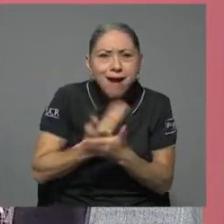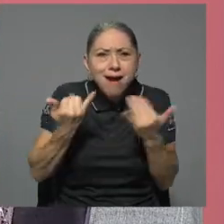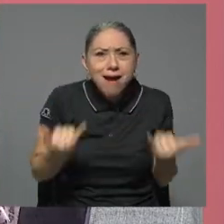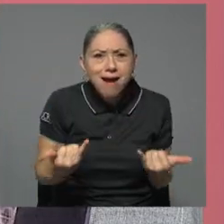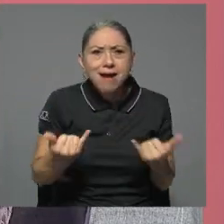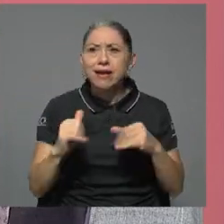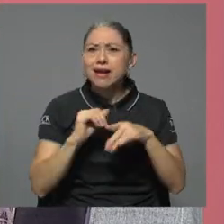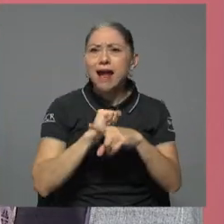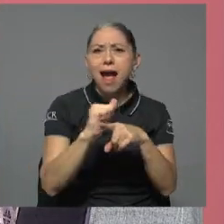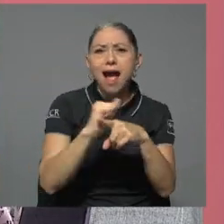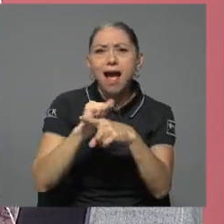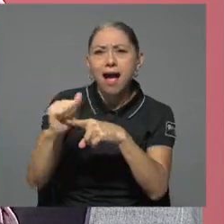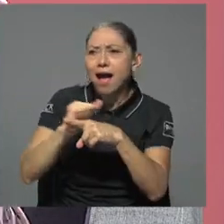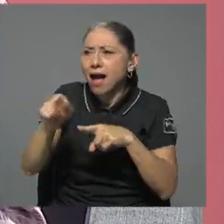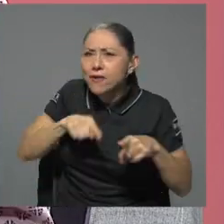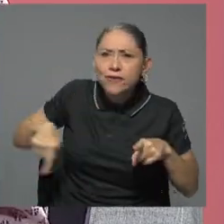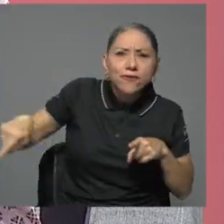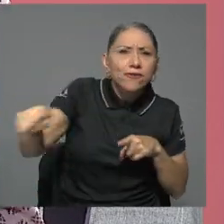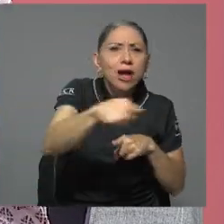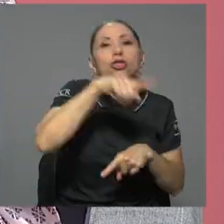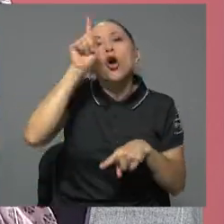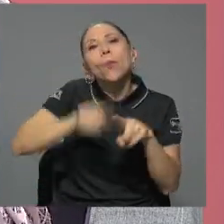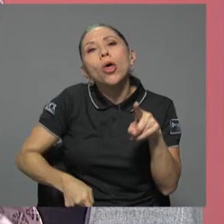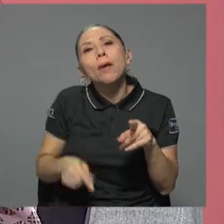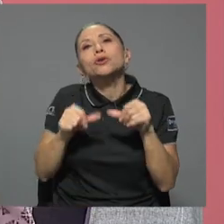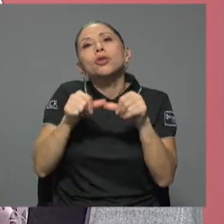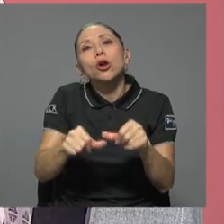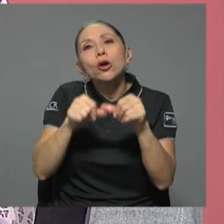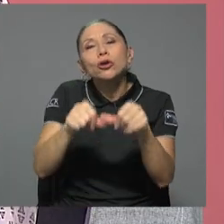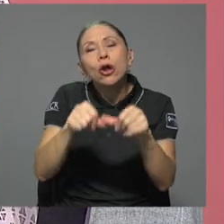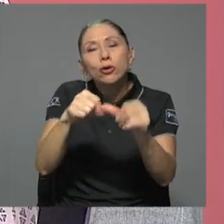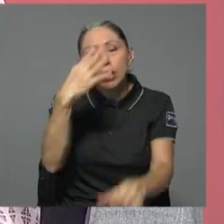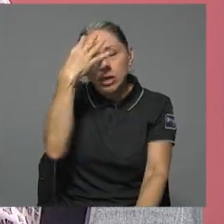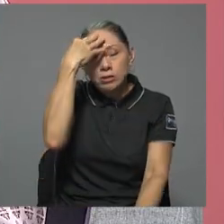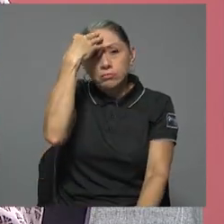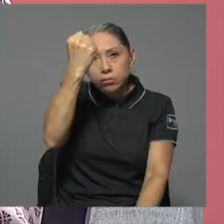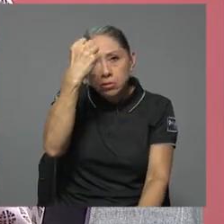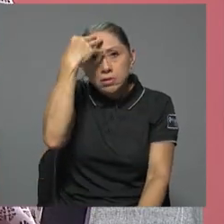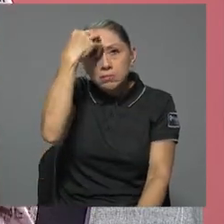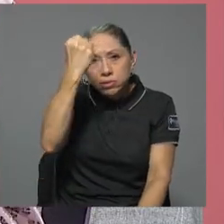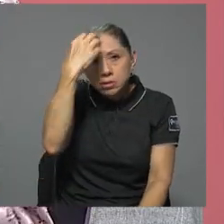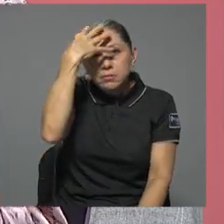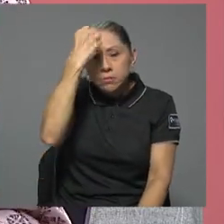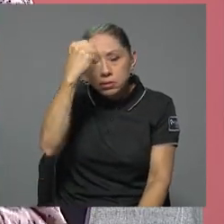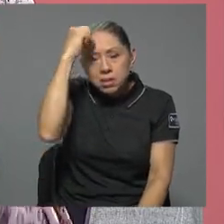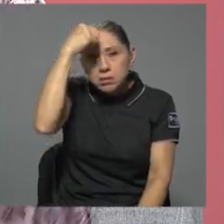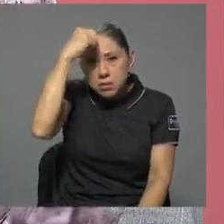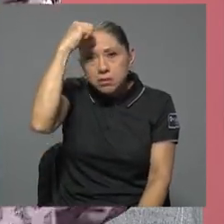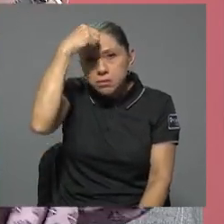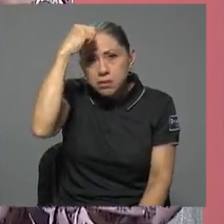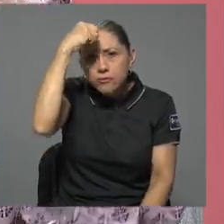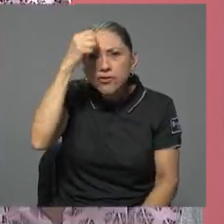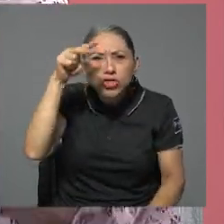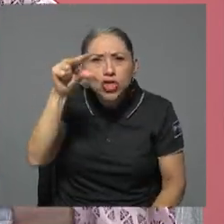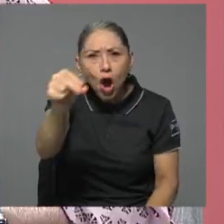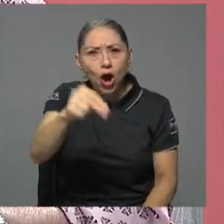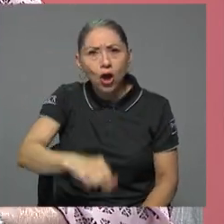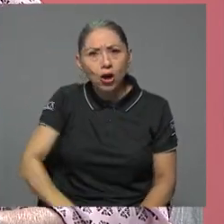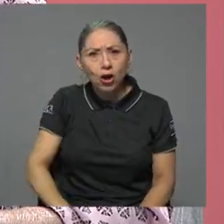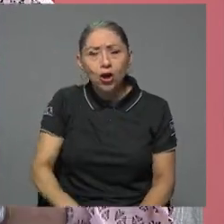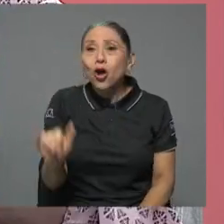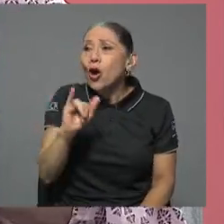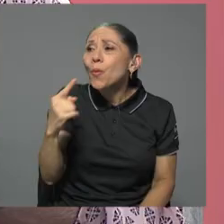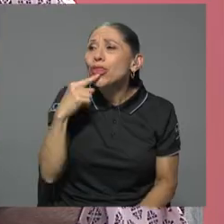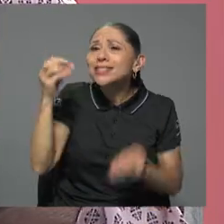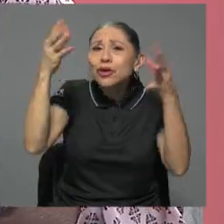ya no podemos seguir insistiendo en una educación memorística no para nada porque son muchachos que como dicen los